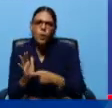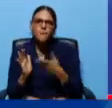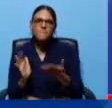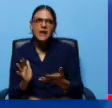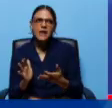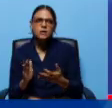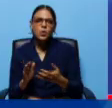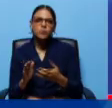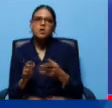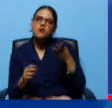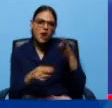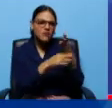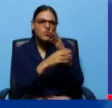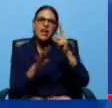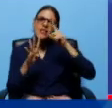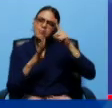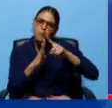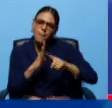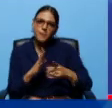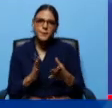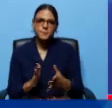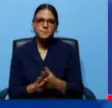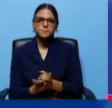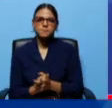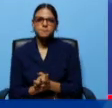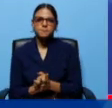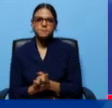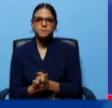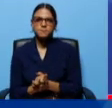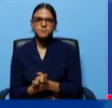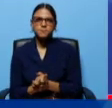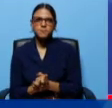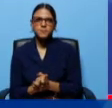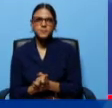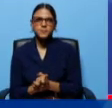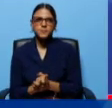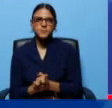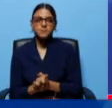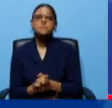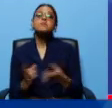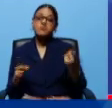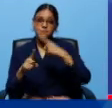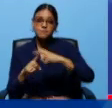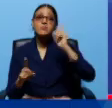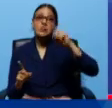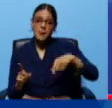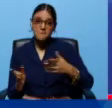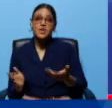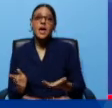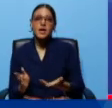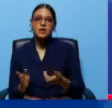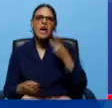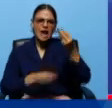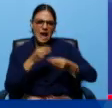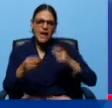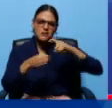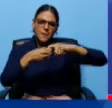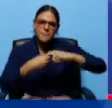entre muchas otras batallas. Además, formó